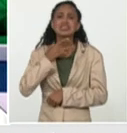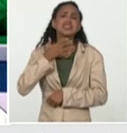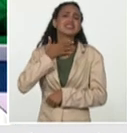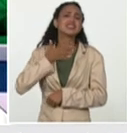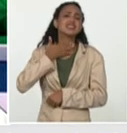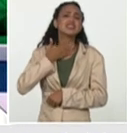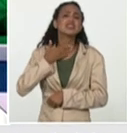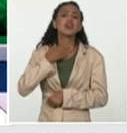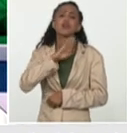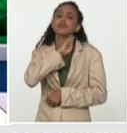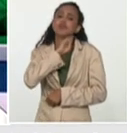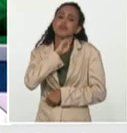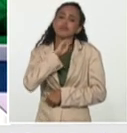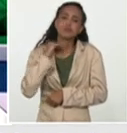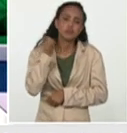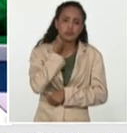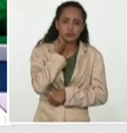fiebre.